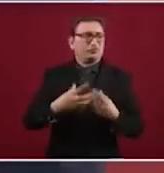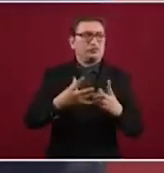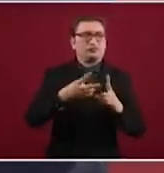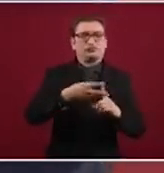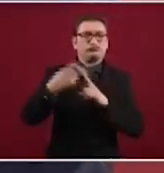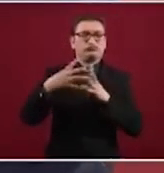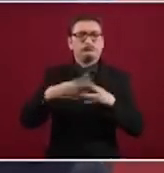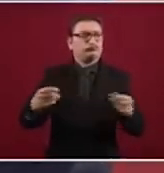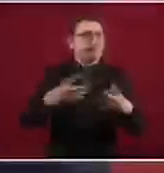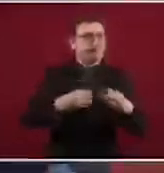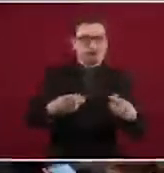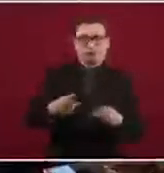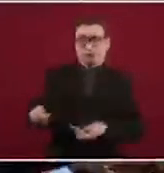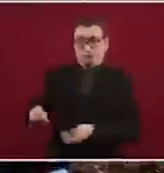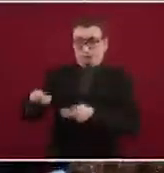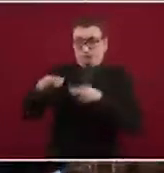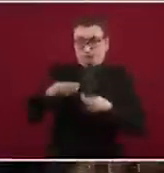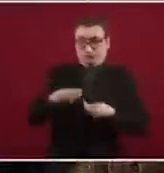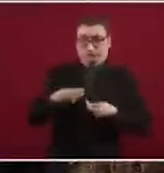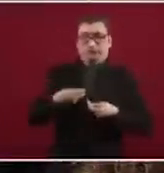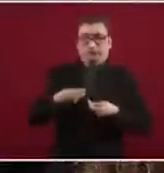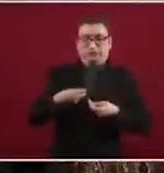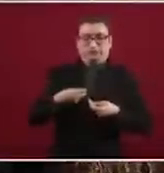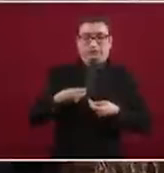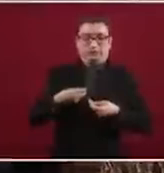asume? Una encomienda muy